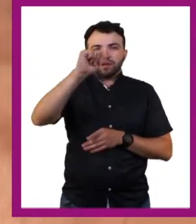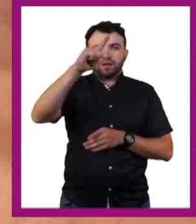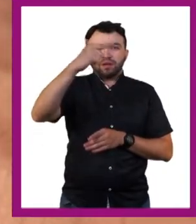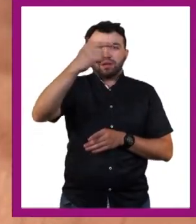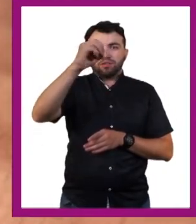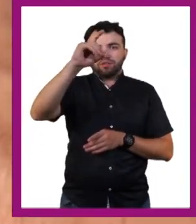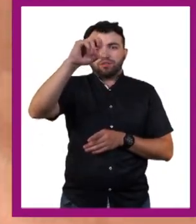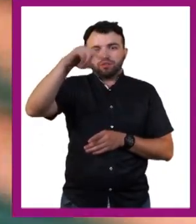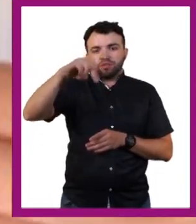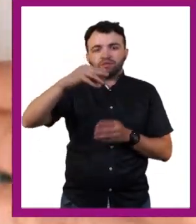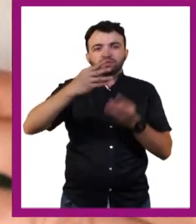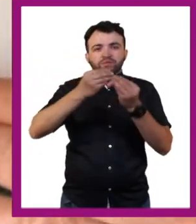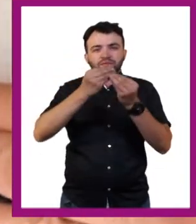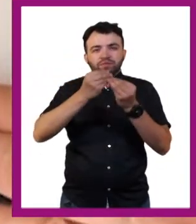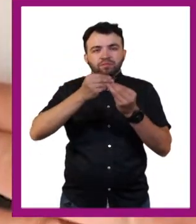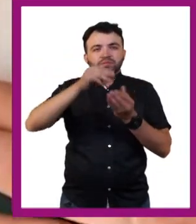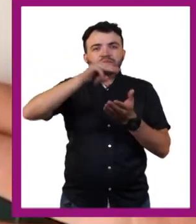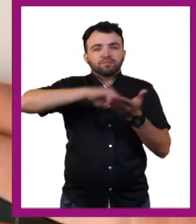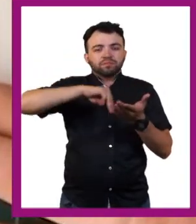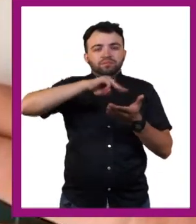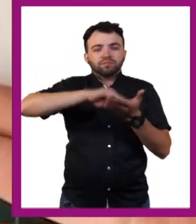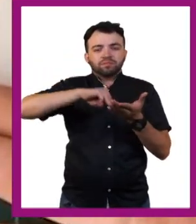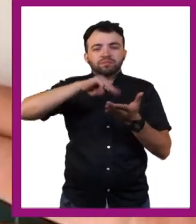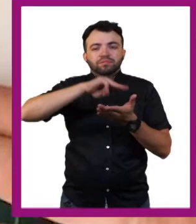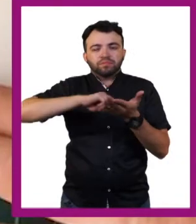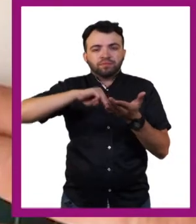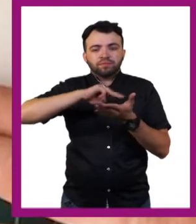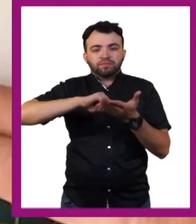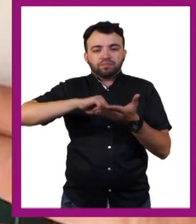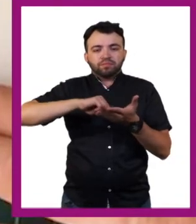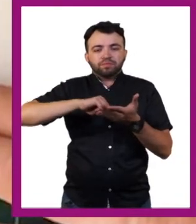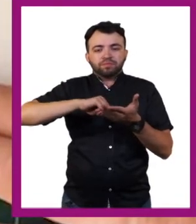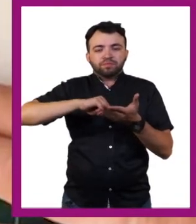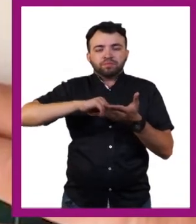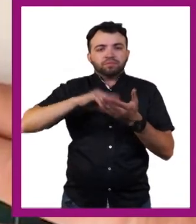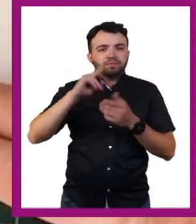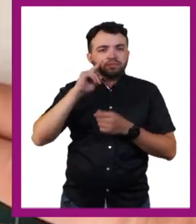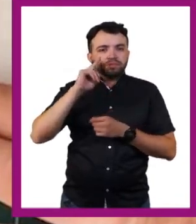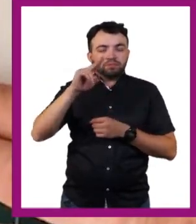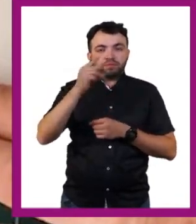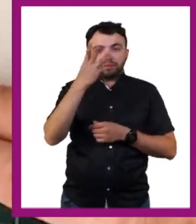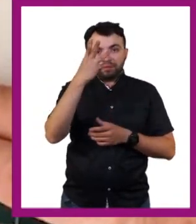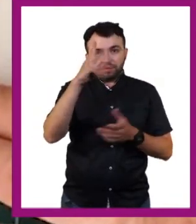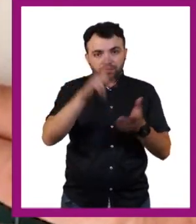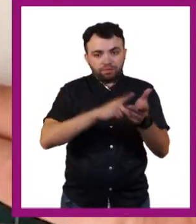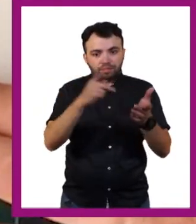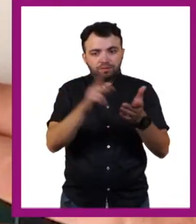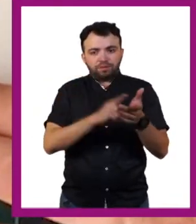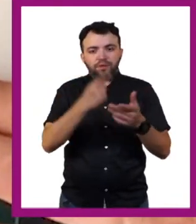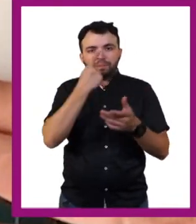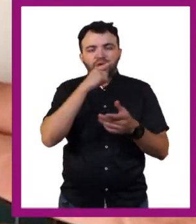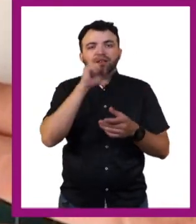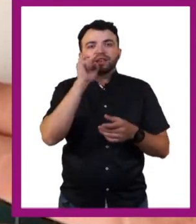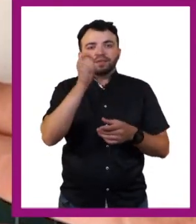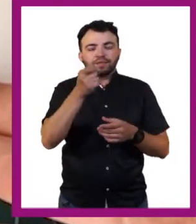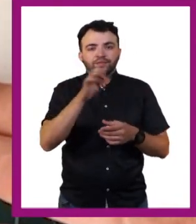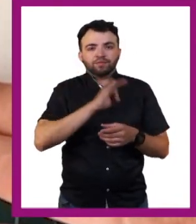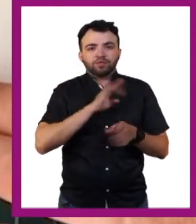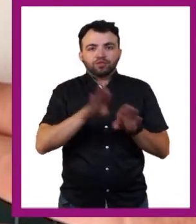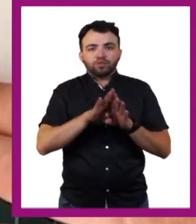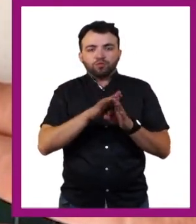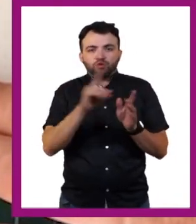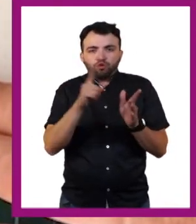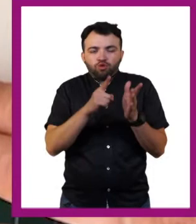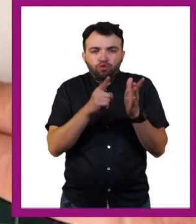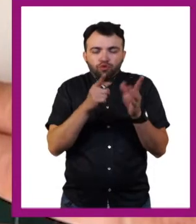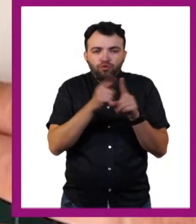tienen sobre una cartulina, con una brochita emulsionan y tienen que hacer esto 3 veces para que agarre bien. Entonces